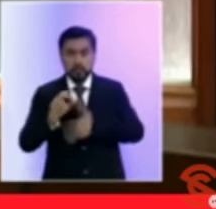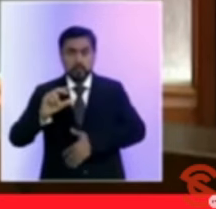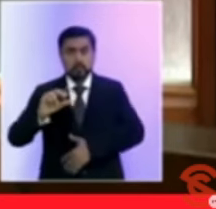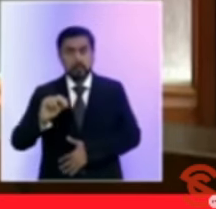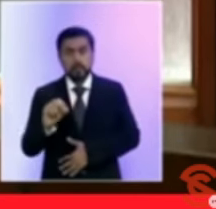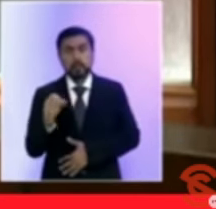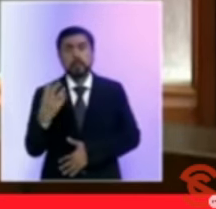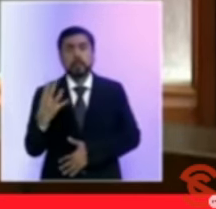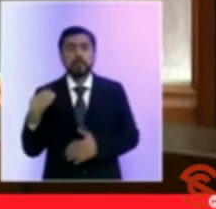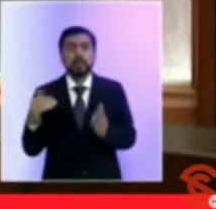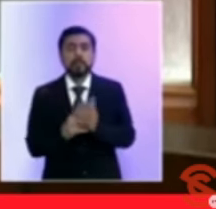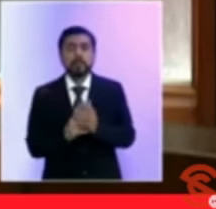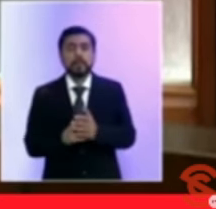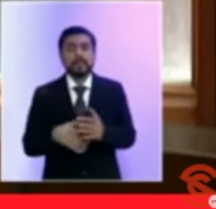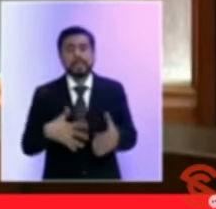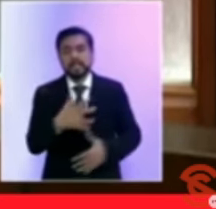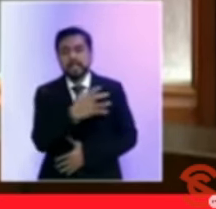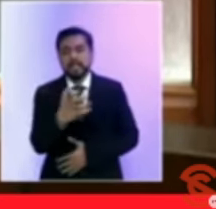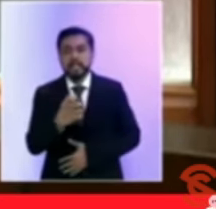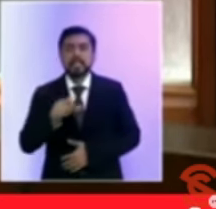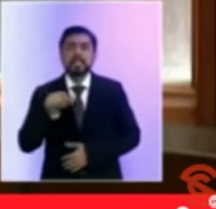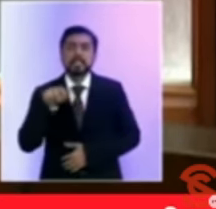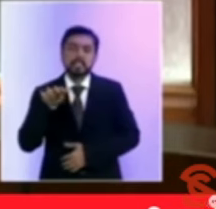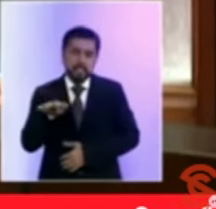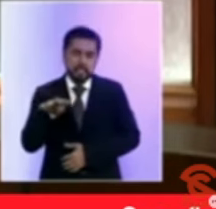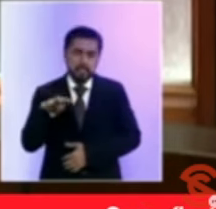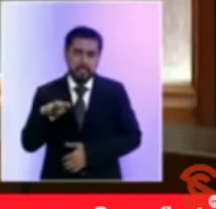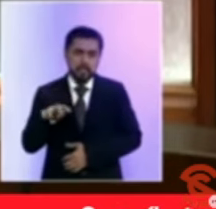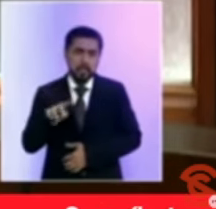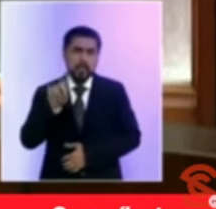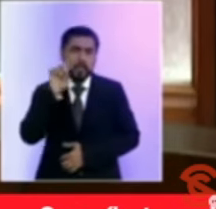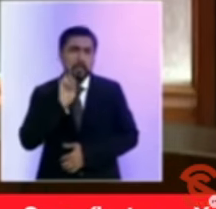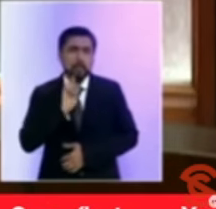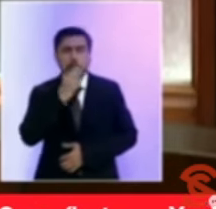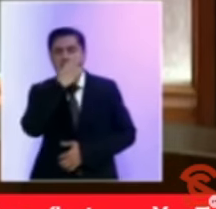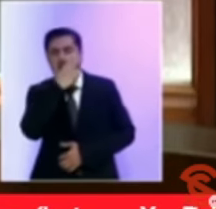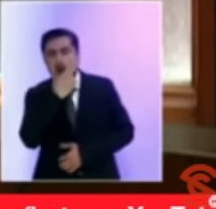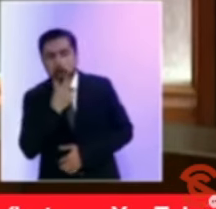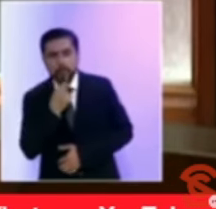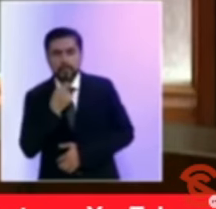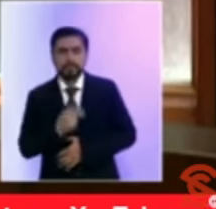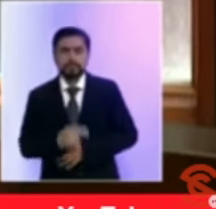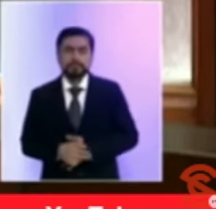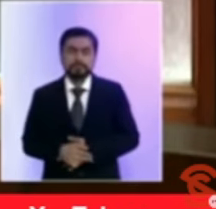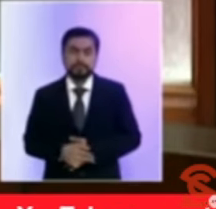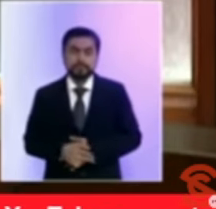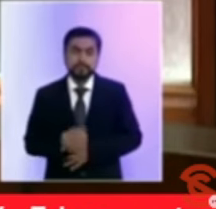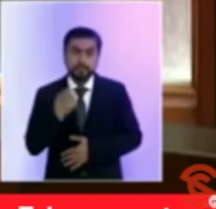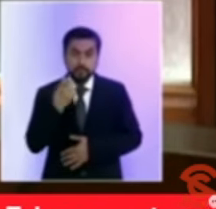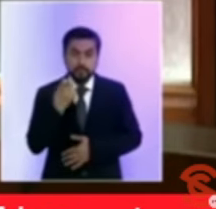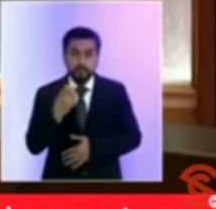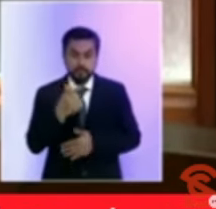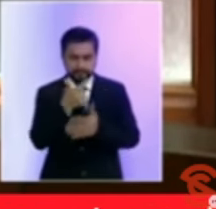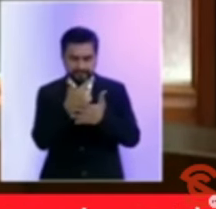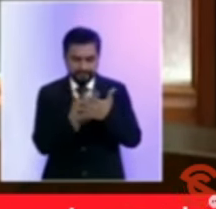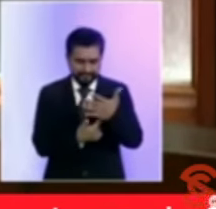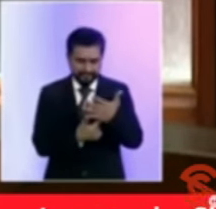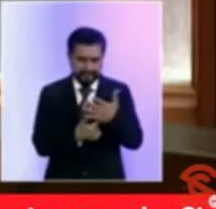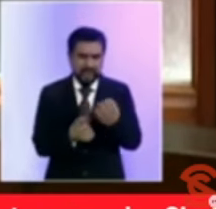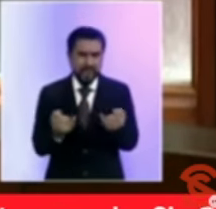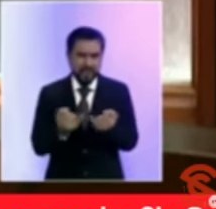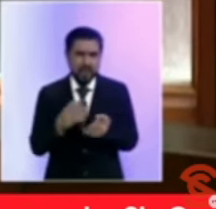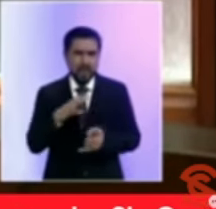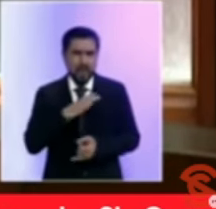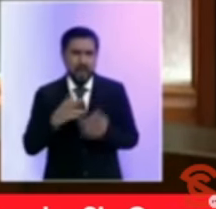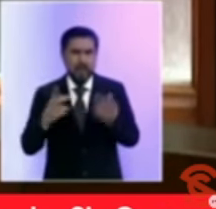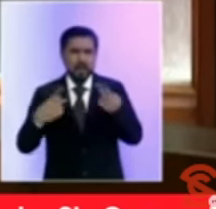9245 2019 mujeres hombres dentro de los que están personas indígenas en